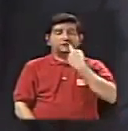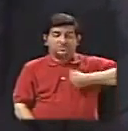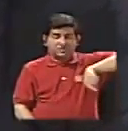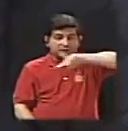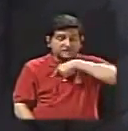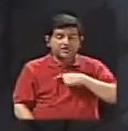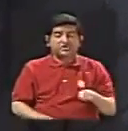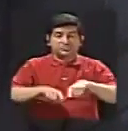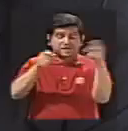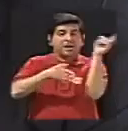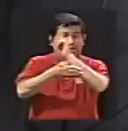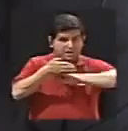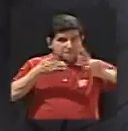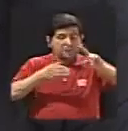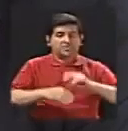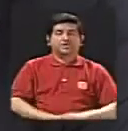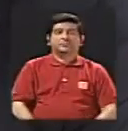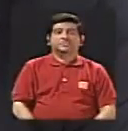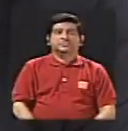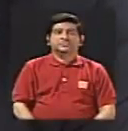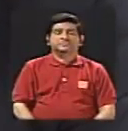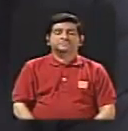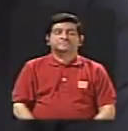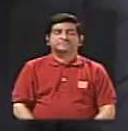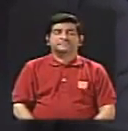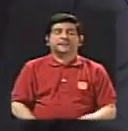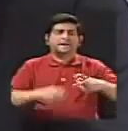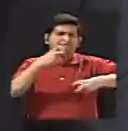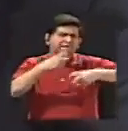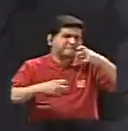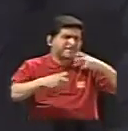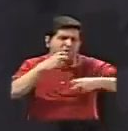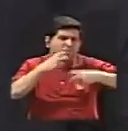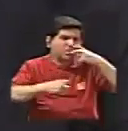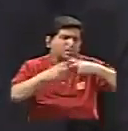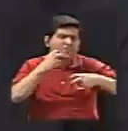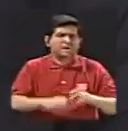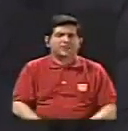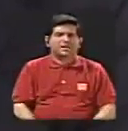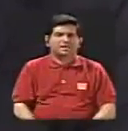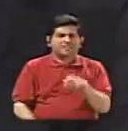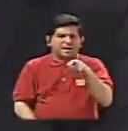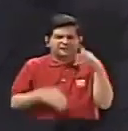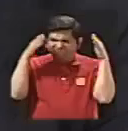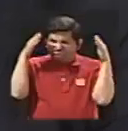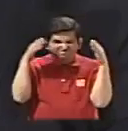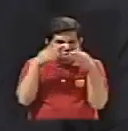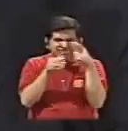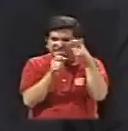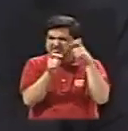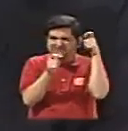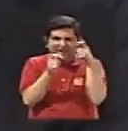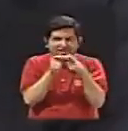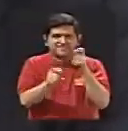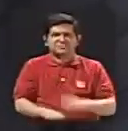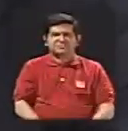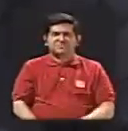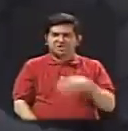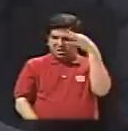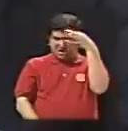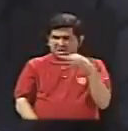en el Semanario Universidad que el problema estaba muy focalizado y que le